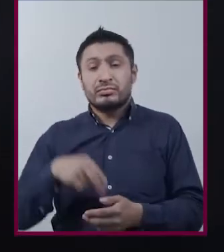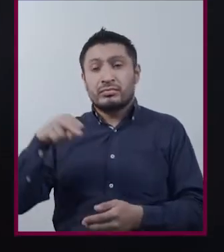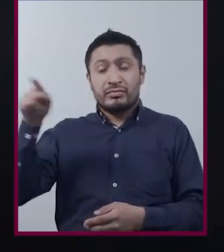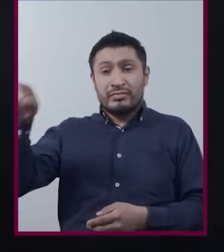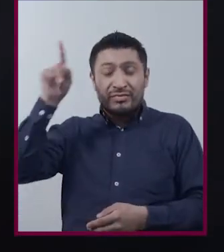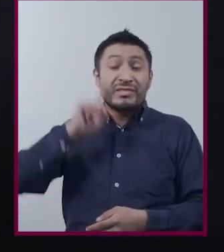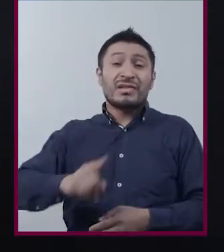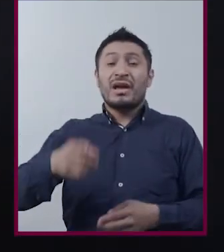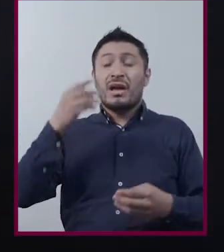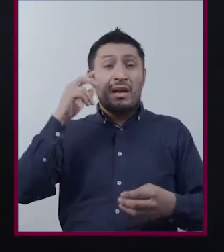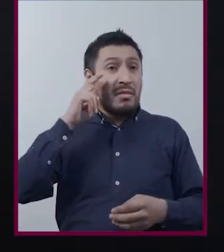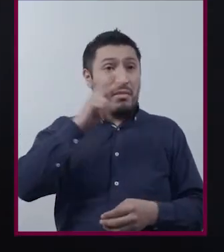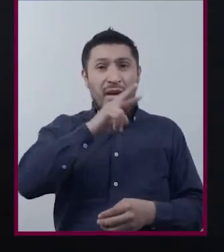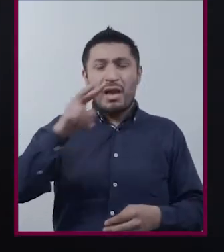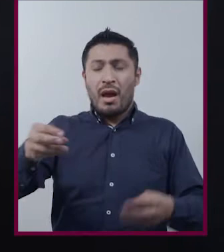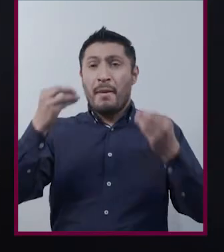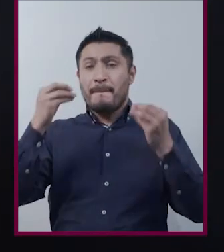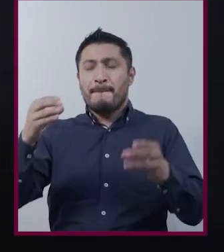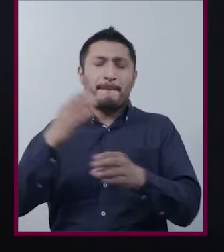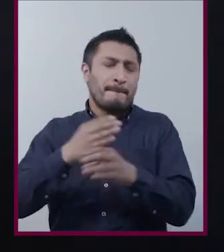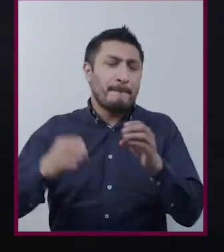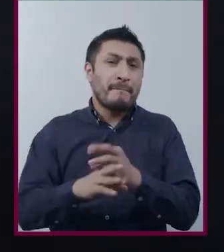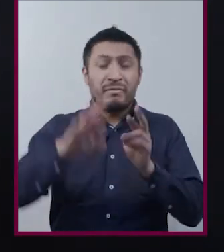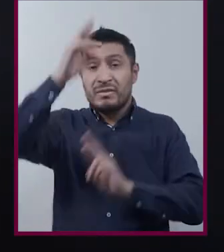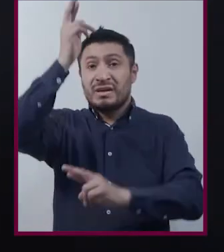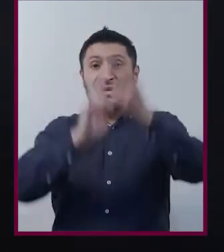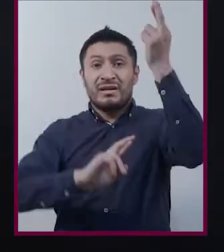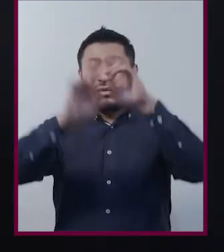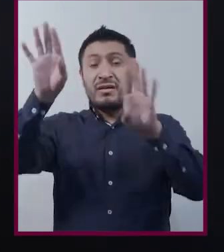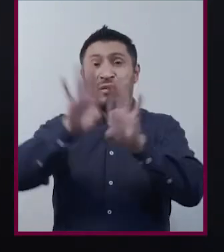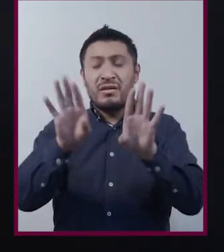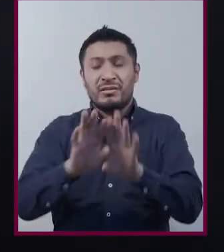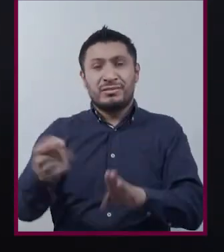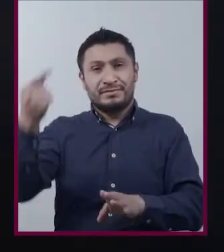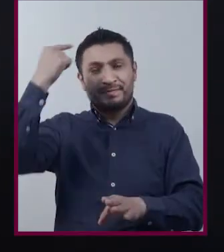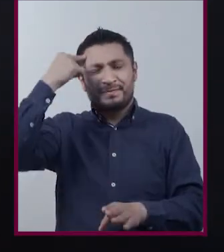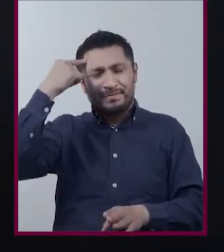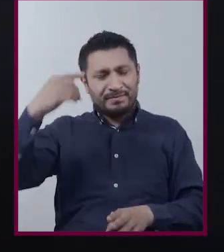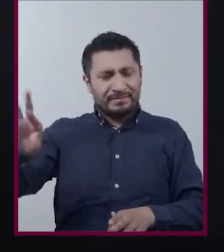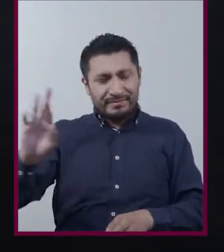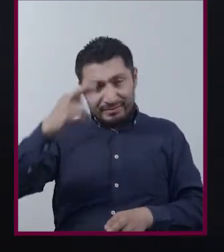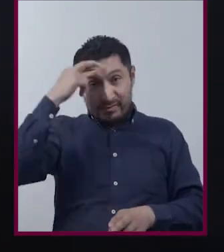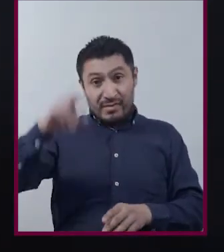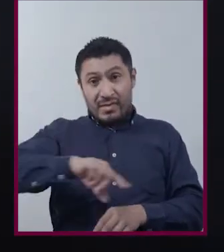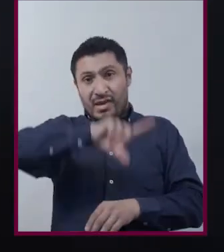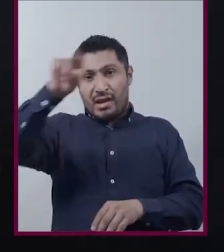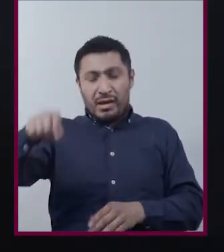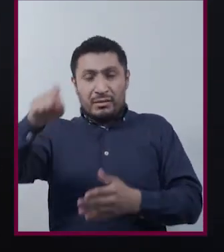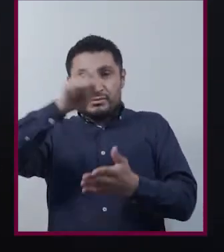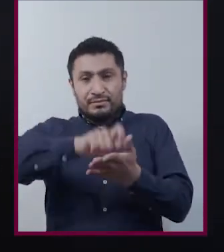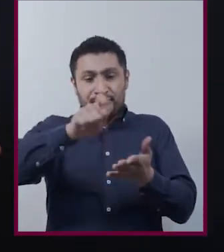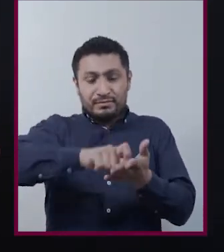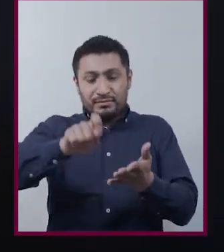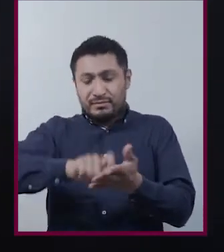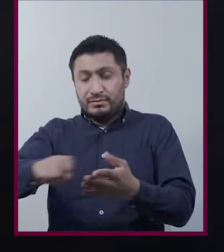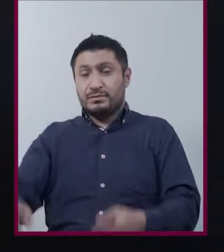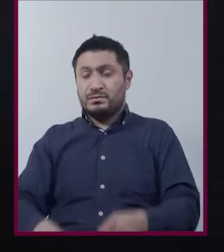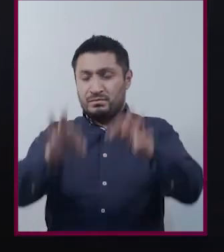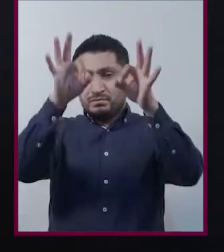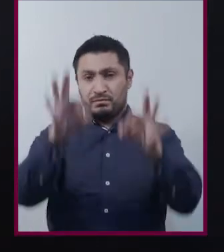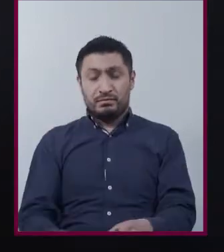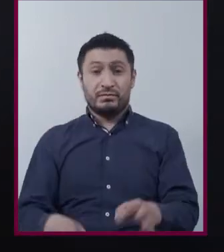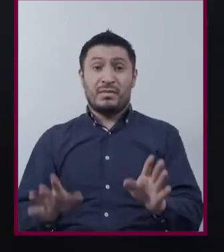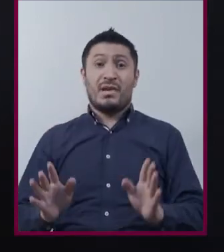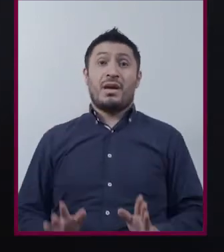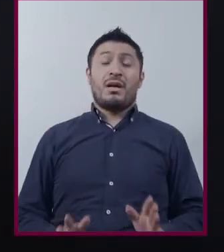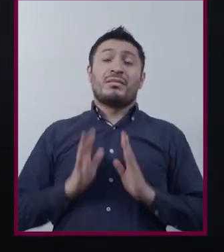vio pasar muy cerca sucesos de la revolución, hechos que su memoria capturó y que más tarde materializó de manera impasible,